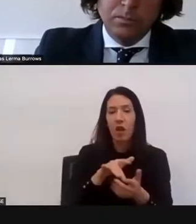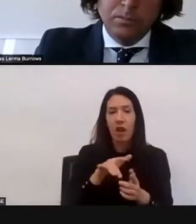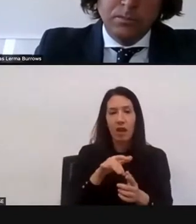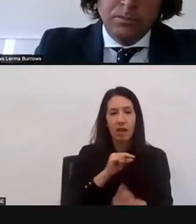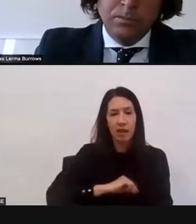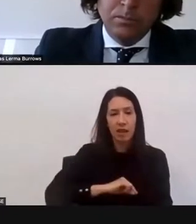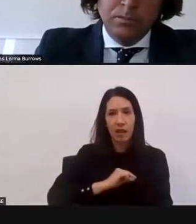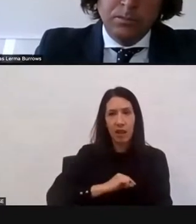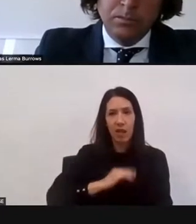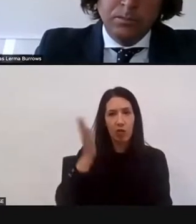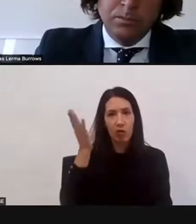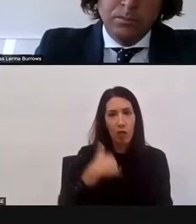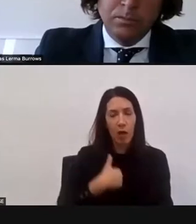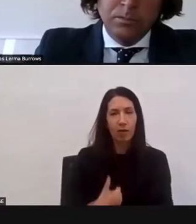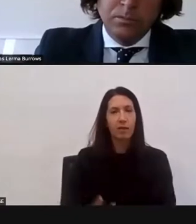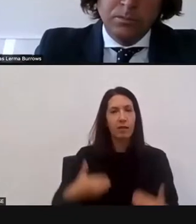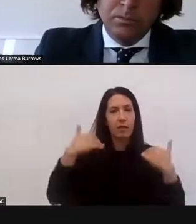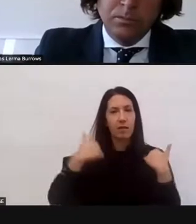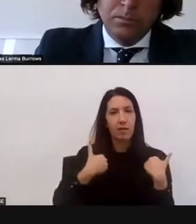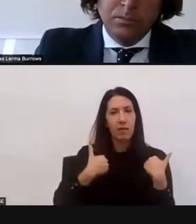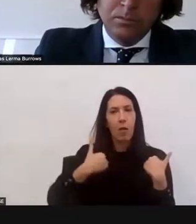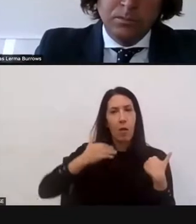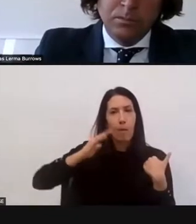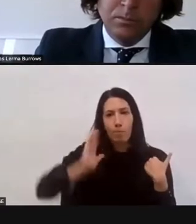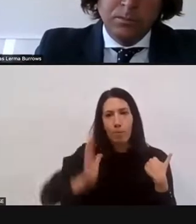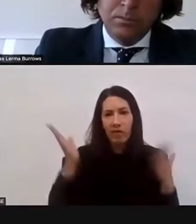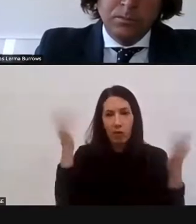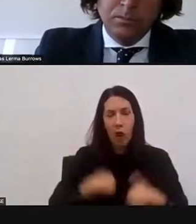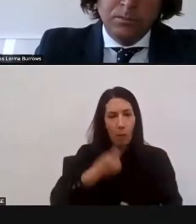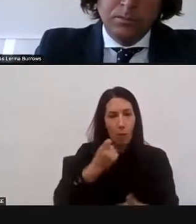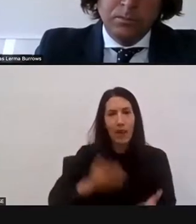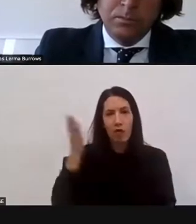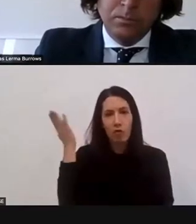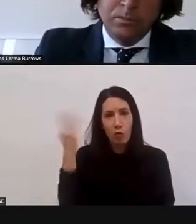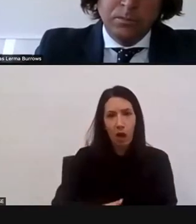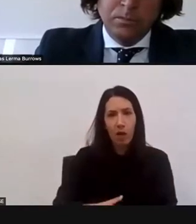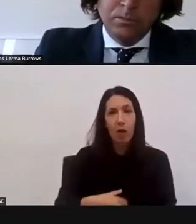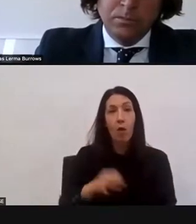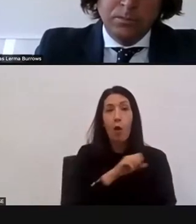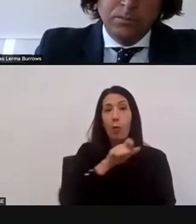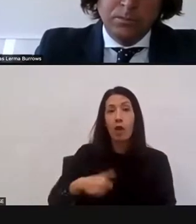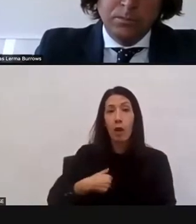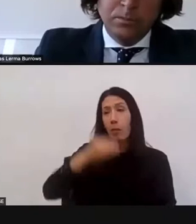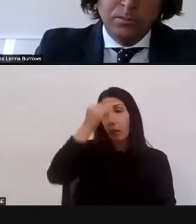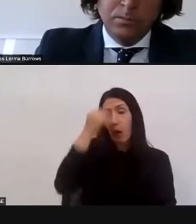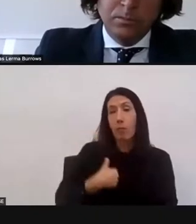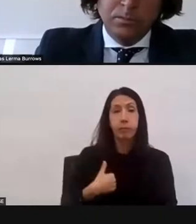que pueden tener determinados ciudadanos, que determinadas conductas no tengan ese reproche penal,